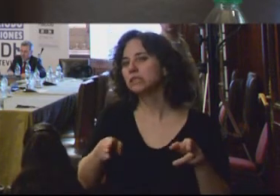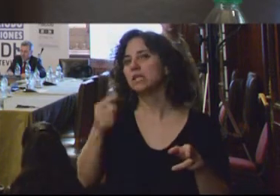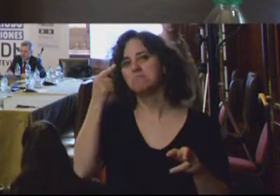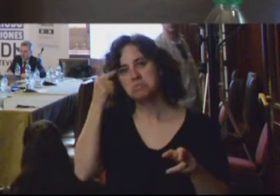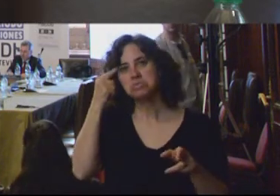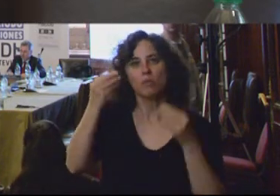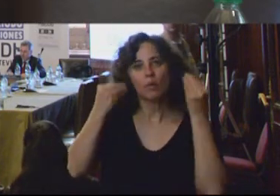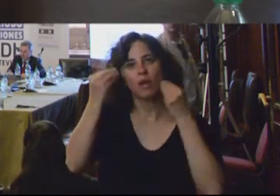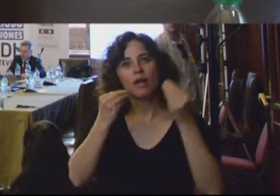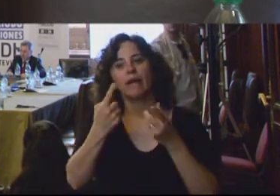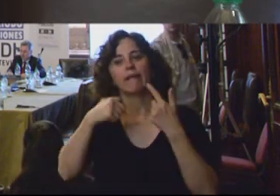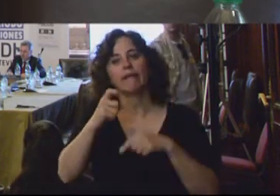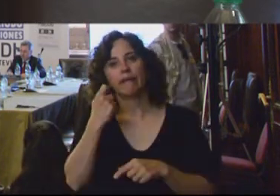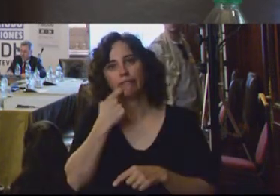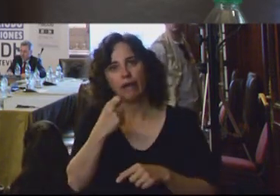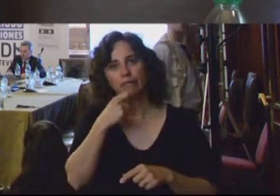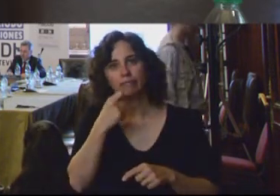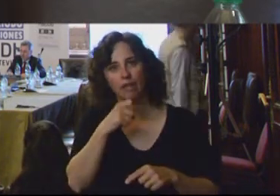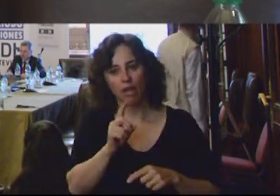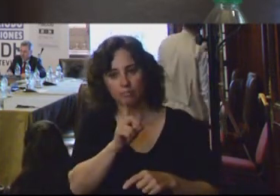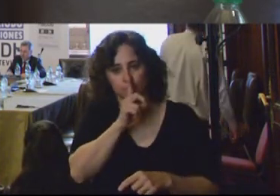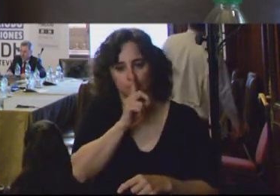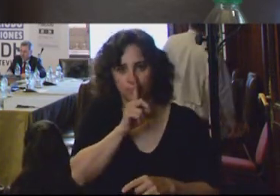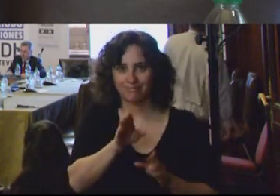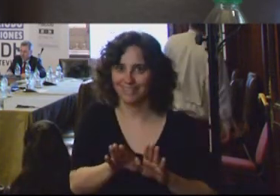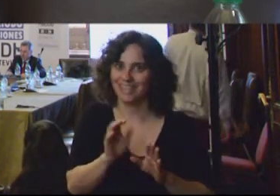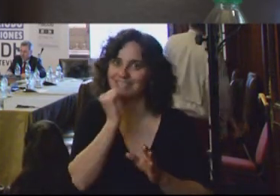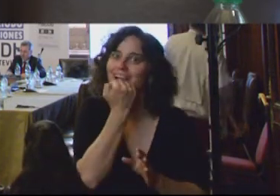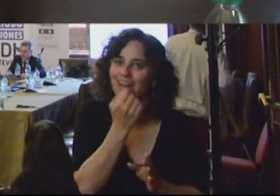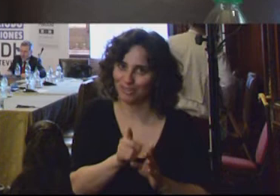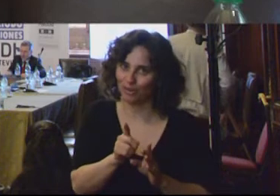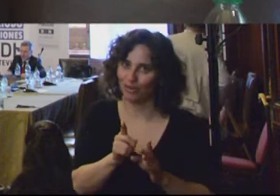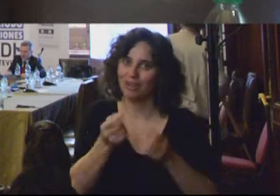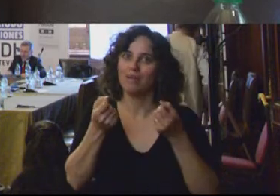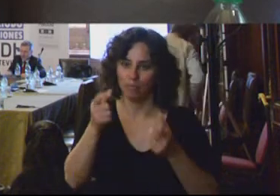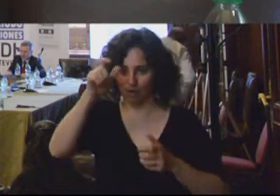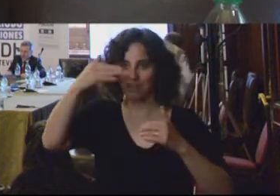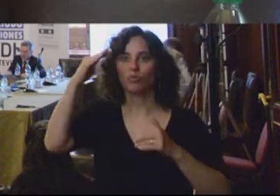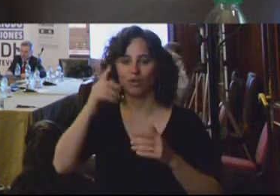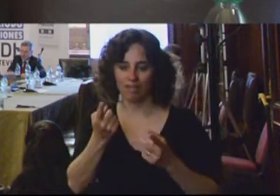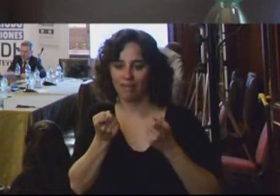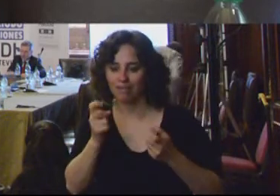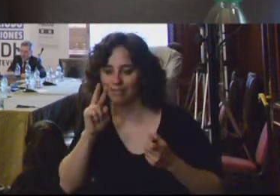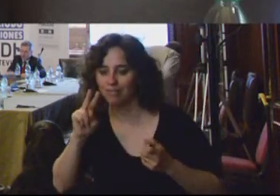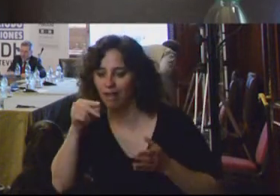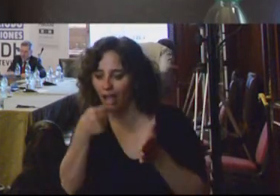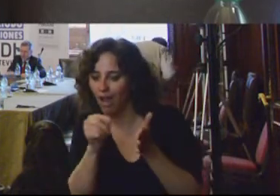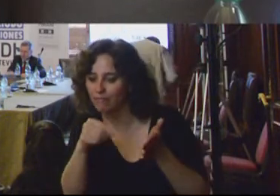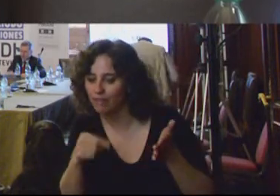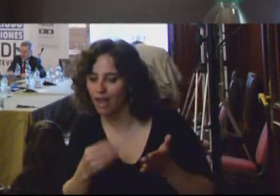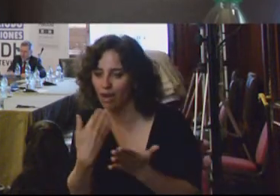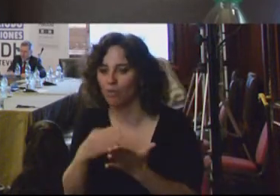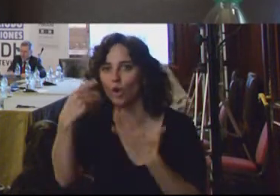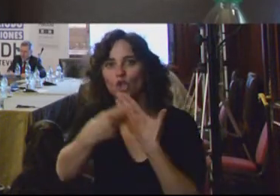mayor discrecionalidad por parte de las autoridades que deben calificar estas propuestas.